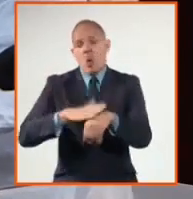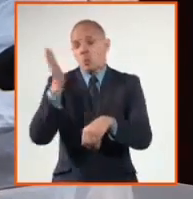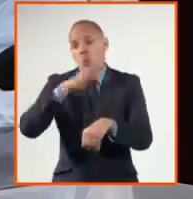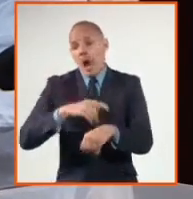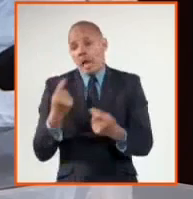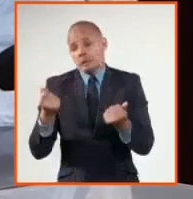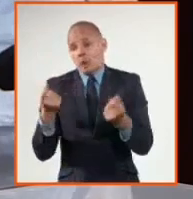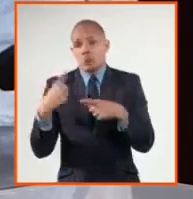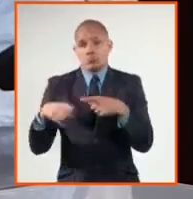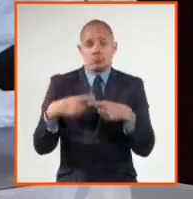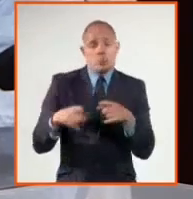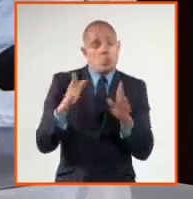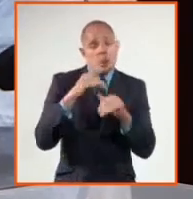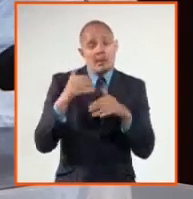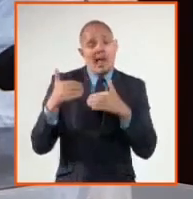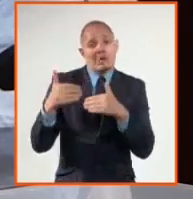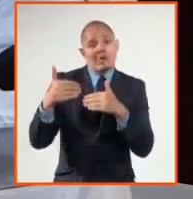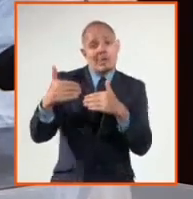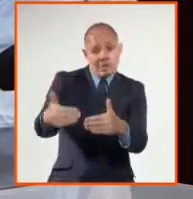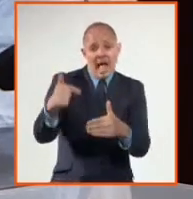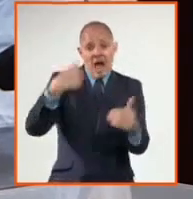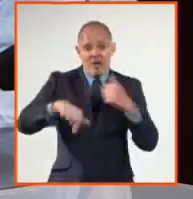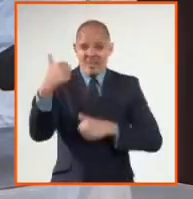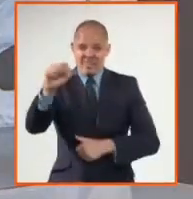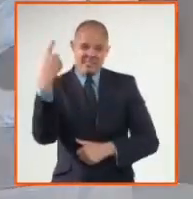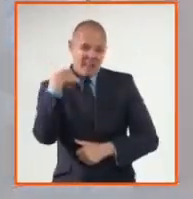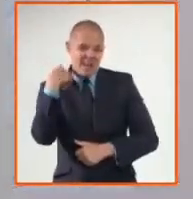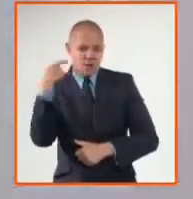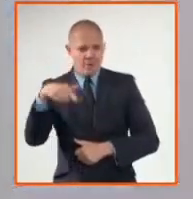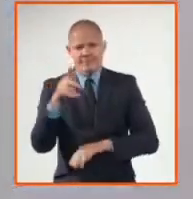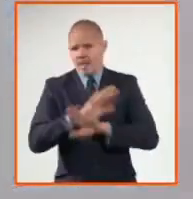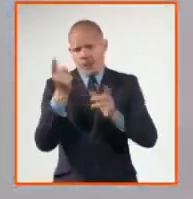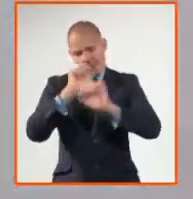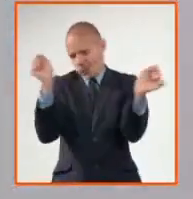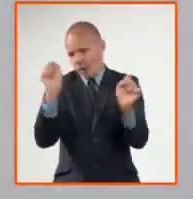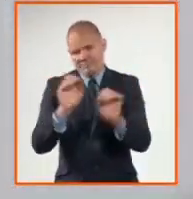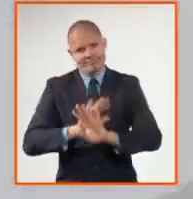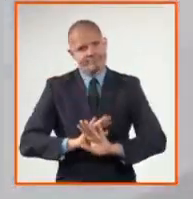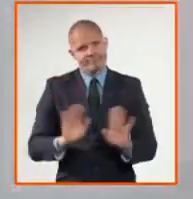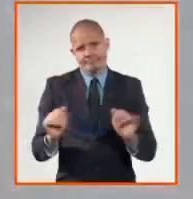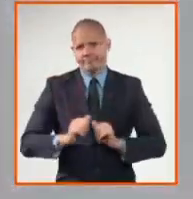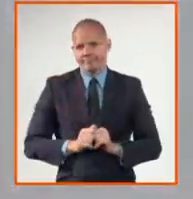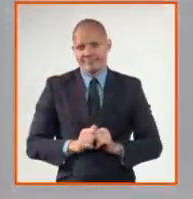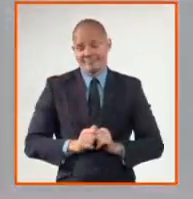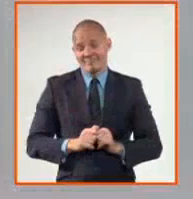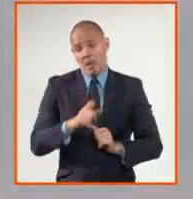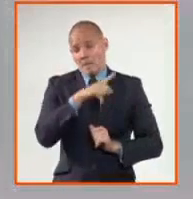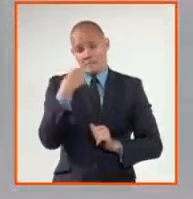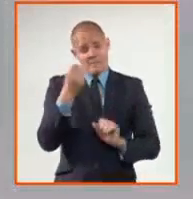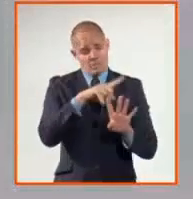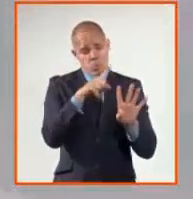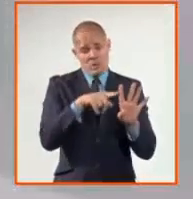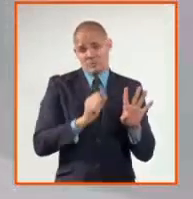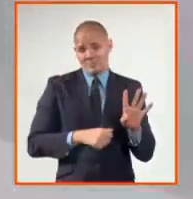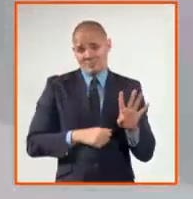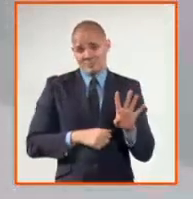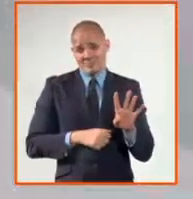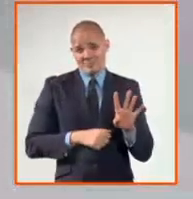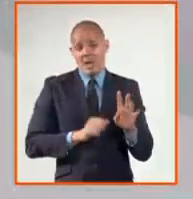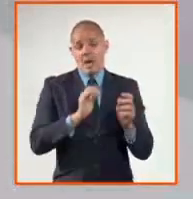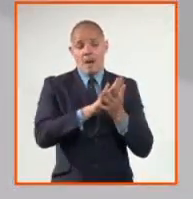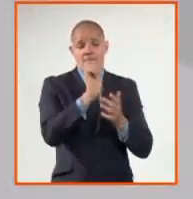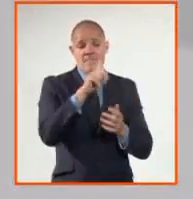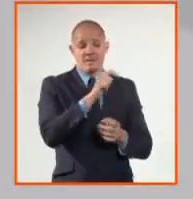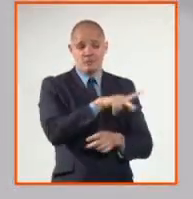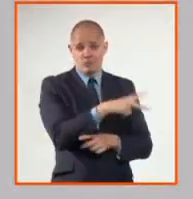definitiva un asunto temporal pero cada uno de ellos tiene previsto un alcance tiene previsto como como resolverlo pero